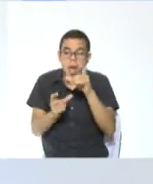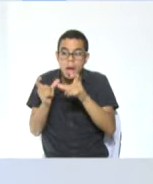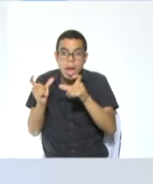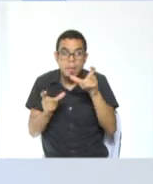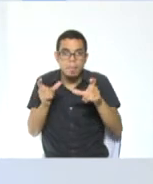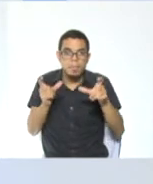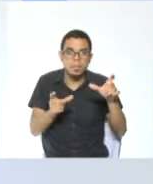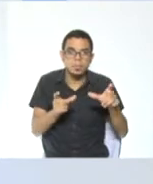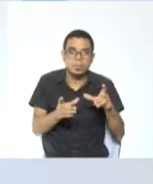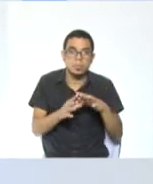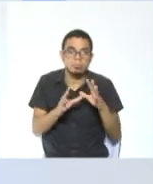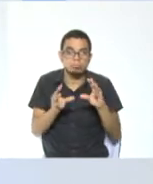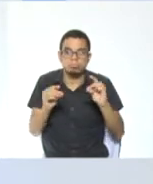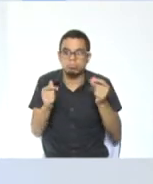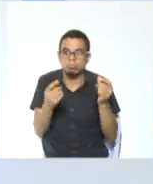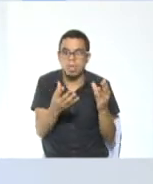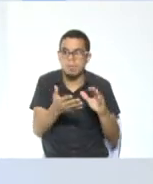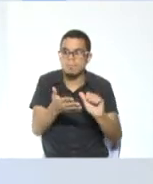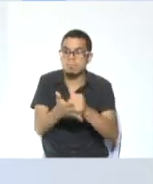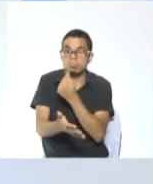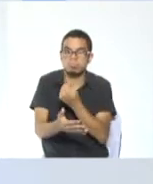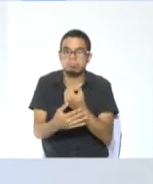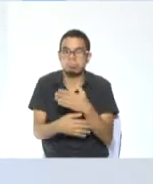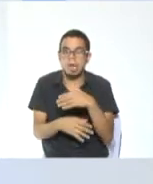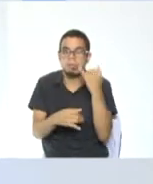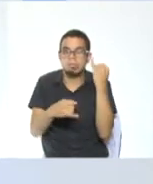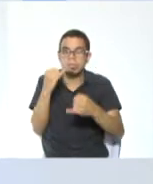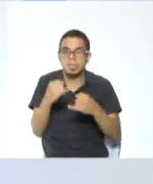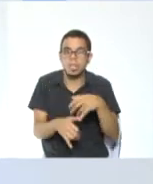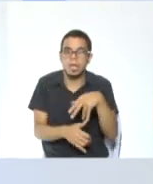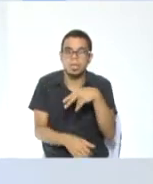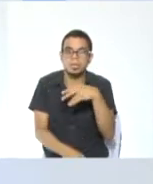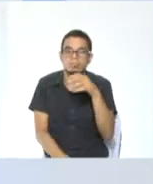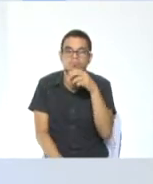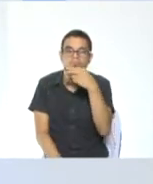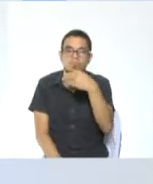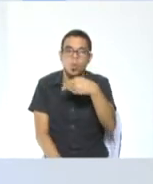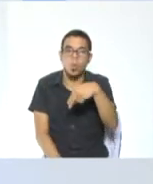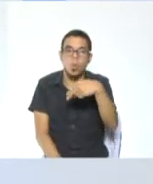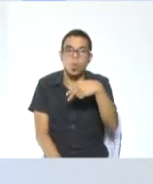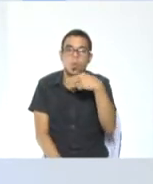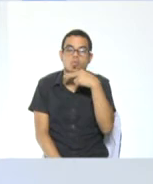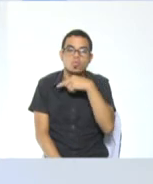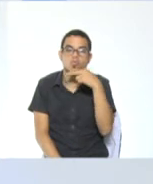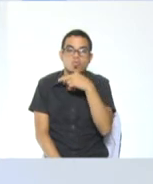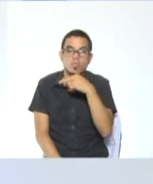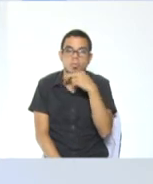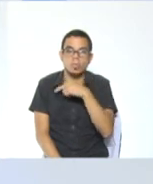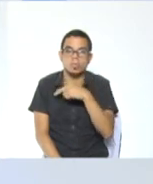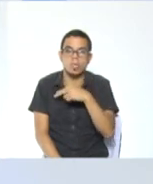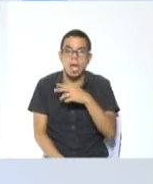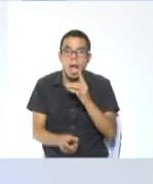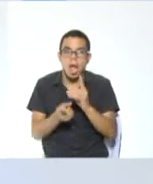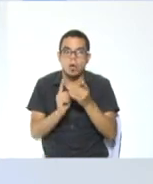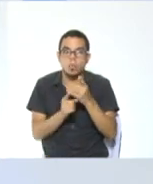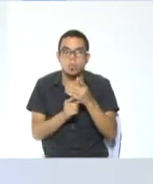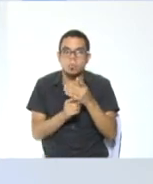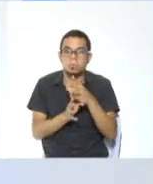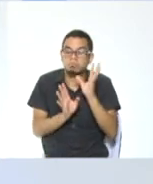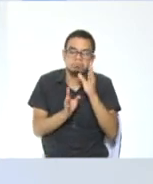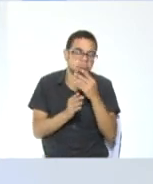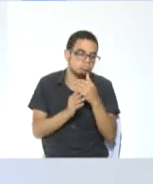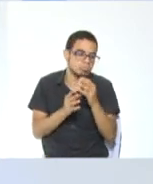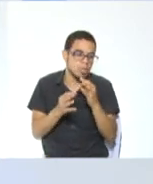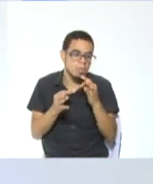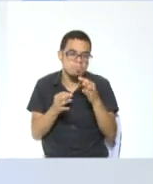han desaparecido a finales del mes de octubre. A muchos de los inocentes que entraron al pozo, nunca